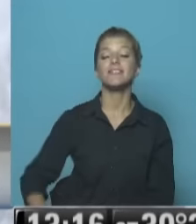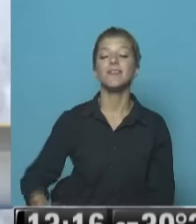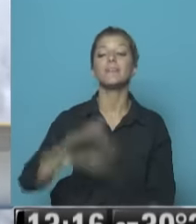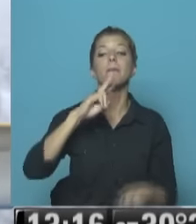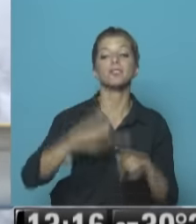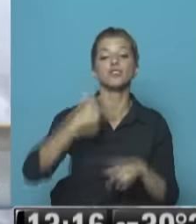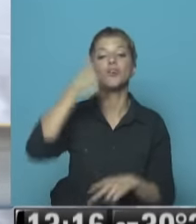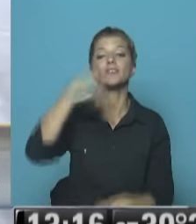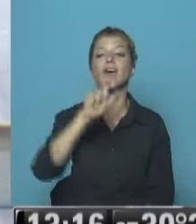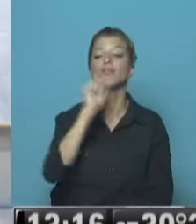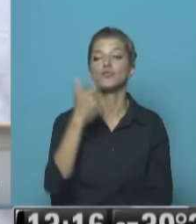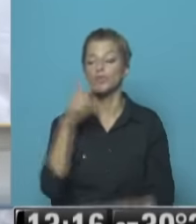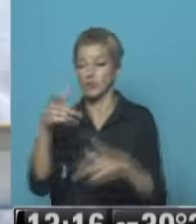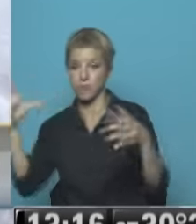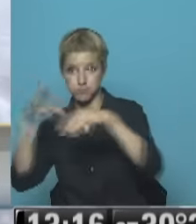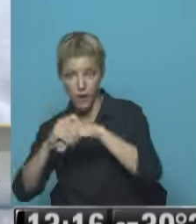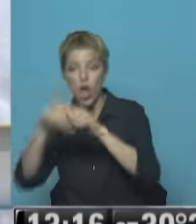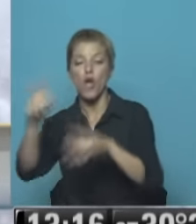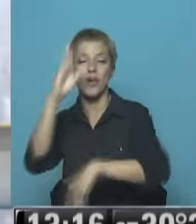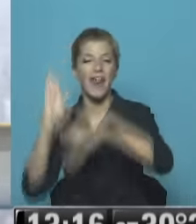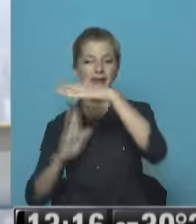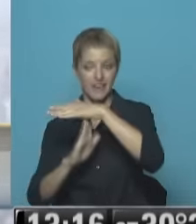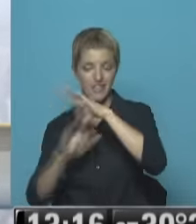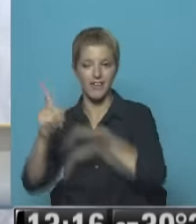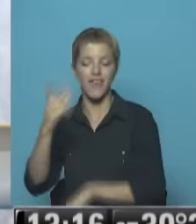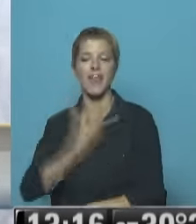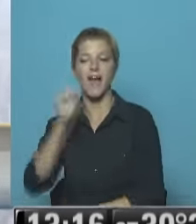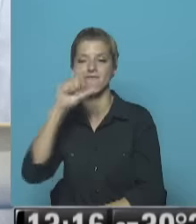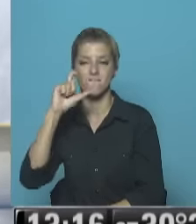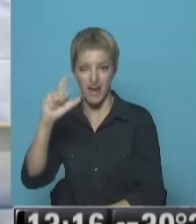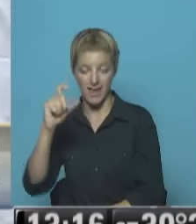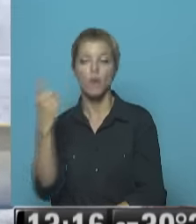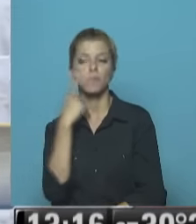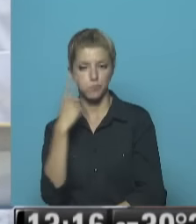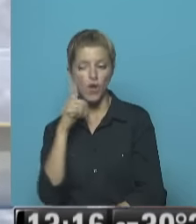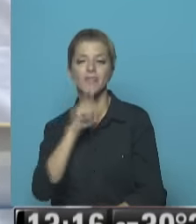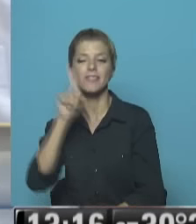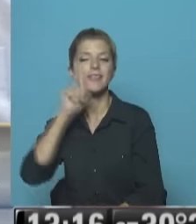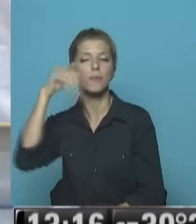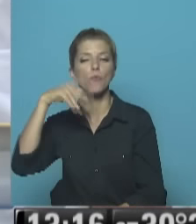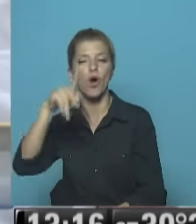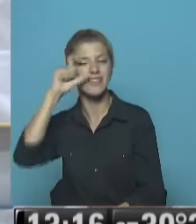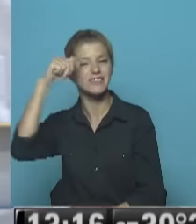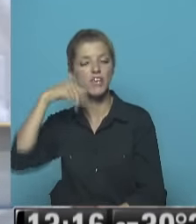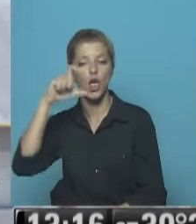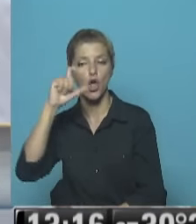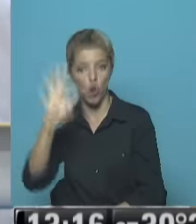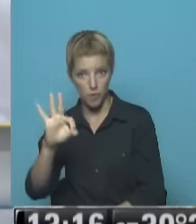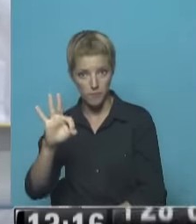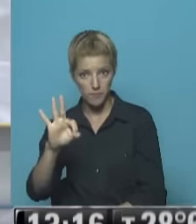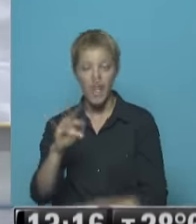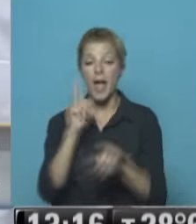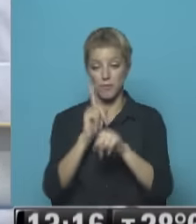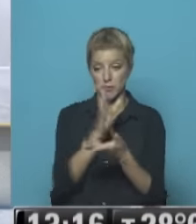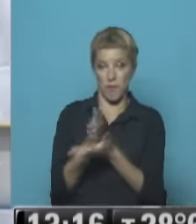estrecha la mano del comandante de las FARC, Rodrigo Londoño Echeverry, alias Timochenko, bajo la mirada de Raúl